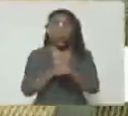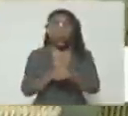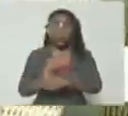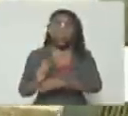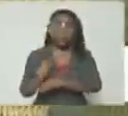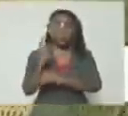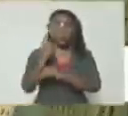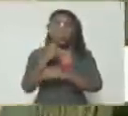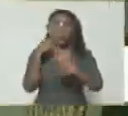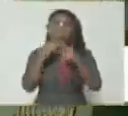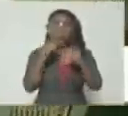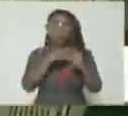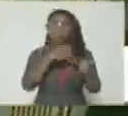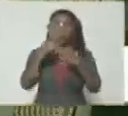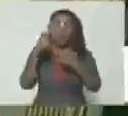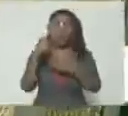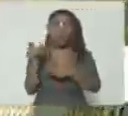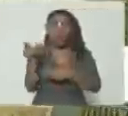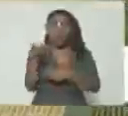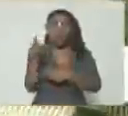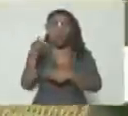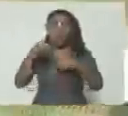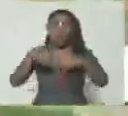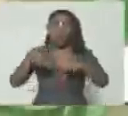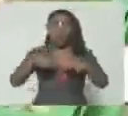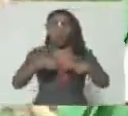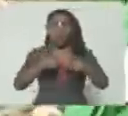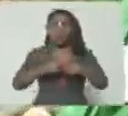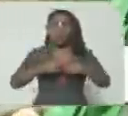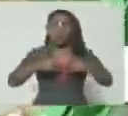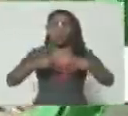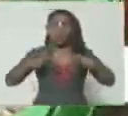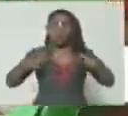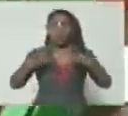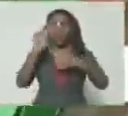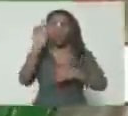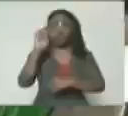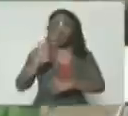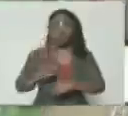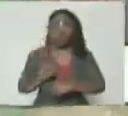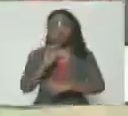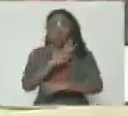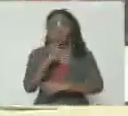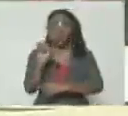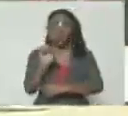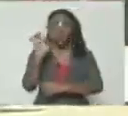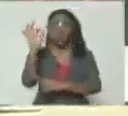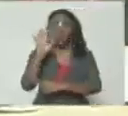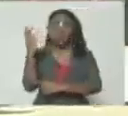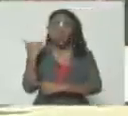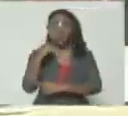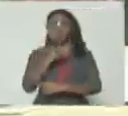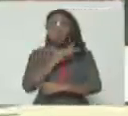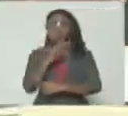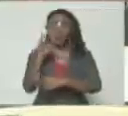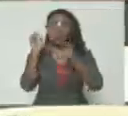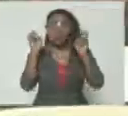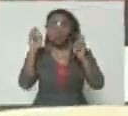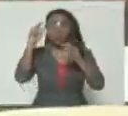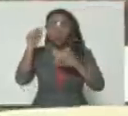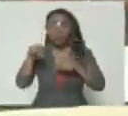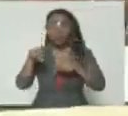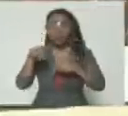primeros exportadores de camarón de la región, aumentando anualmente el 40% de nuestras exportaciones. Esto quiere